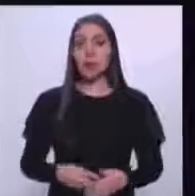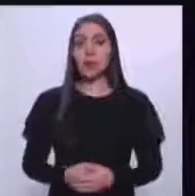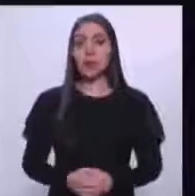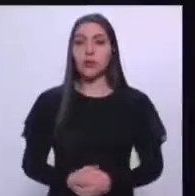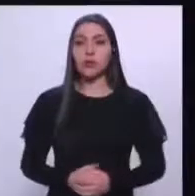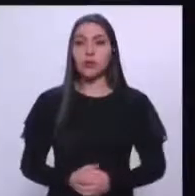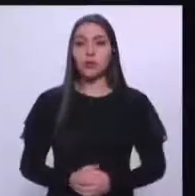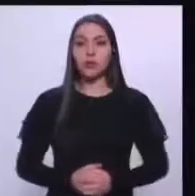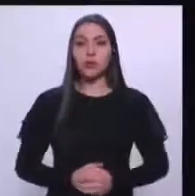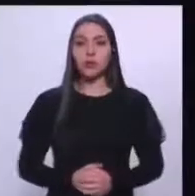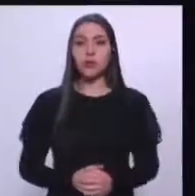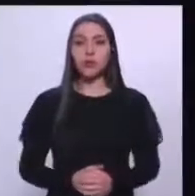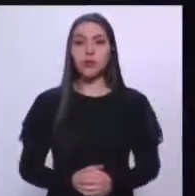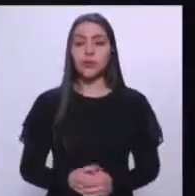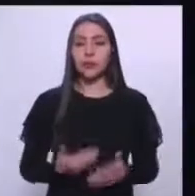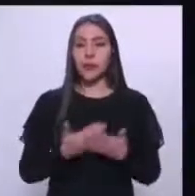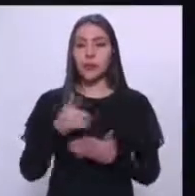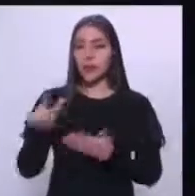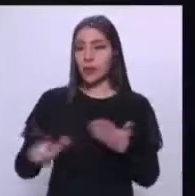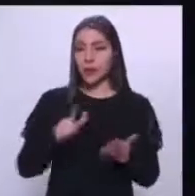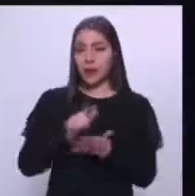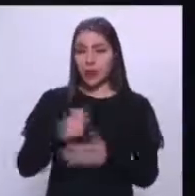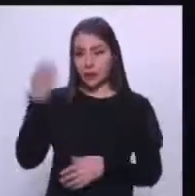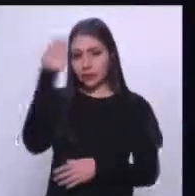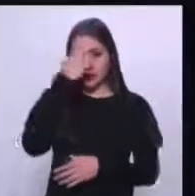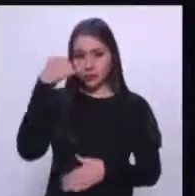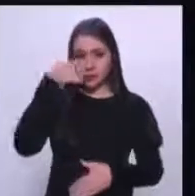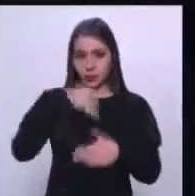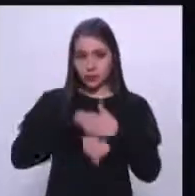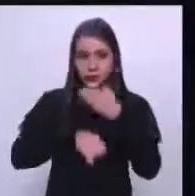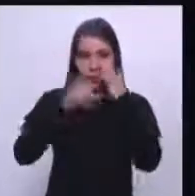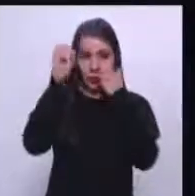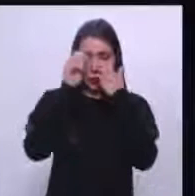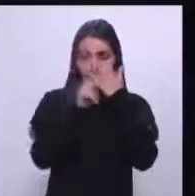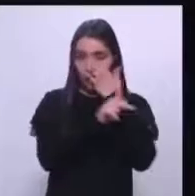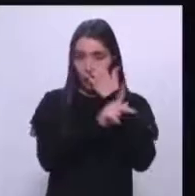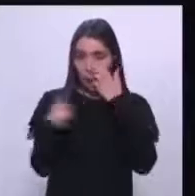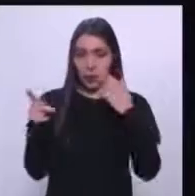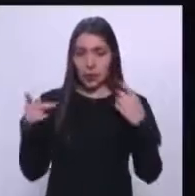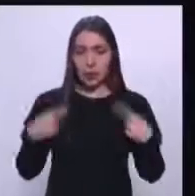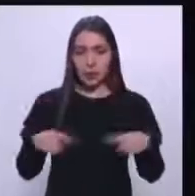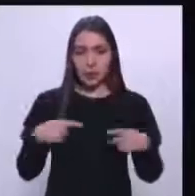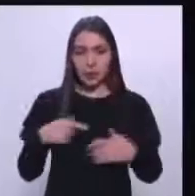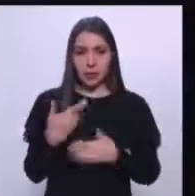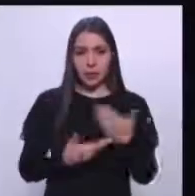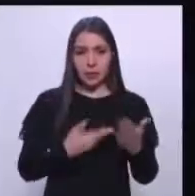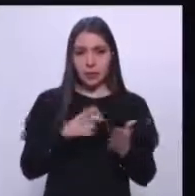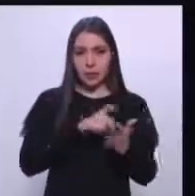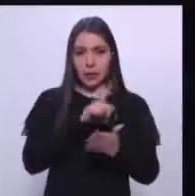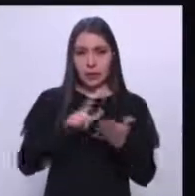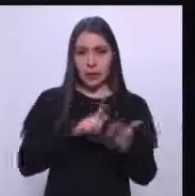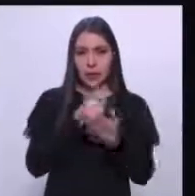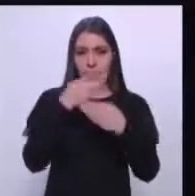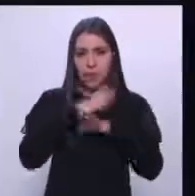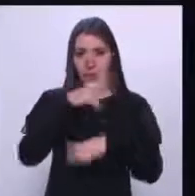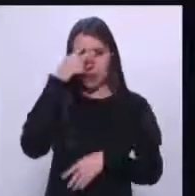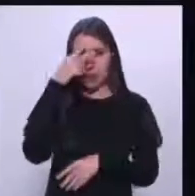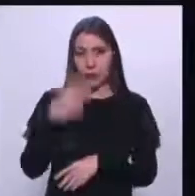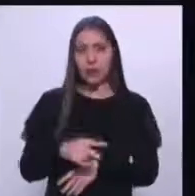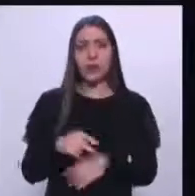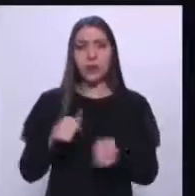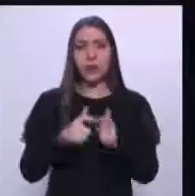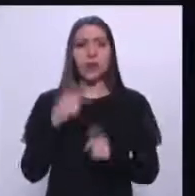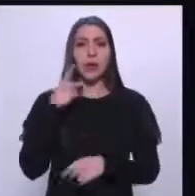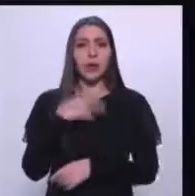Bueno, y en tanto se analiza la ley a detalle, la postura y las voces de todos los involucrados en la reforma a la ley del Banco de México, la bancada de